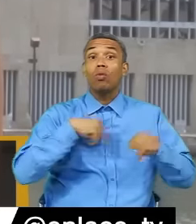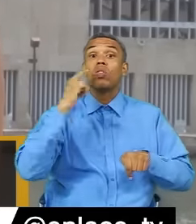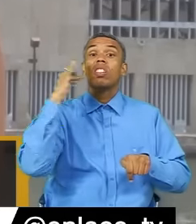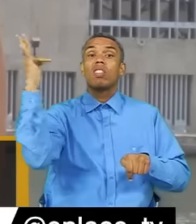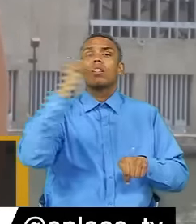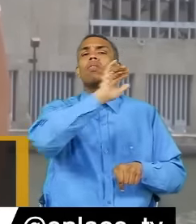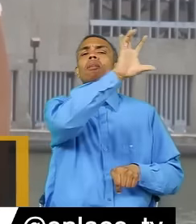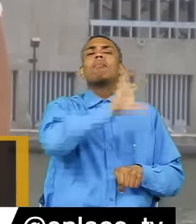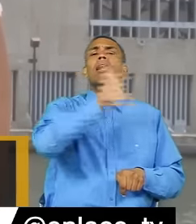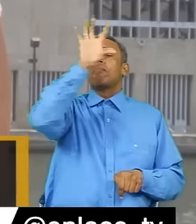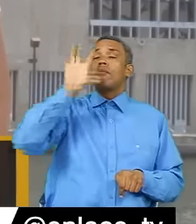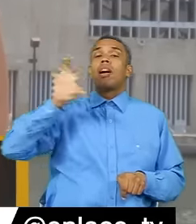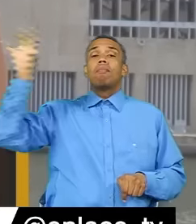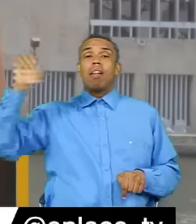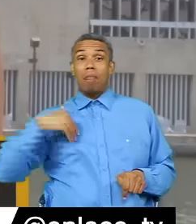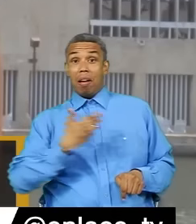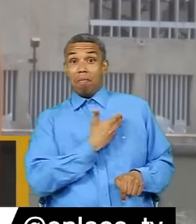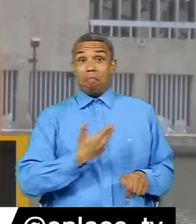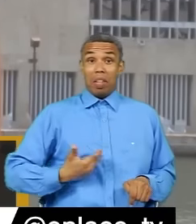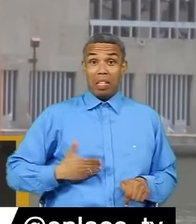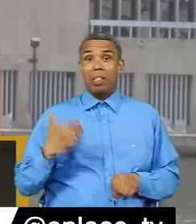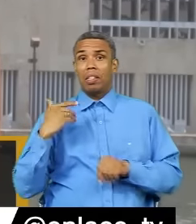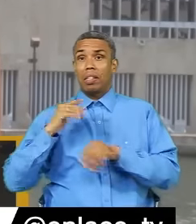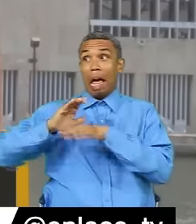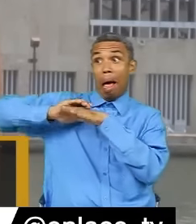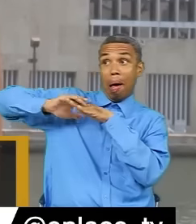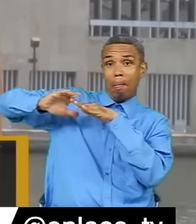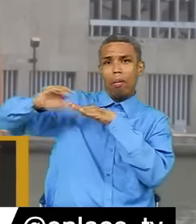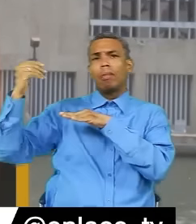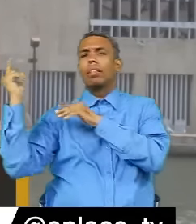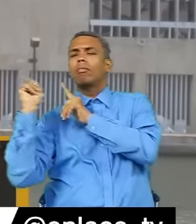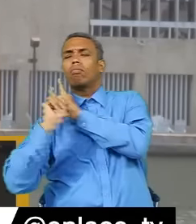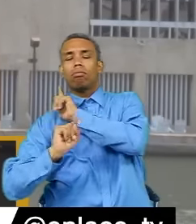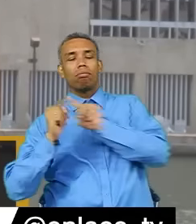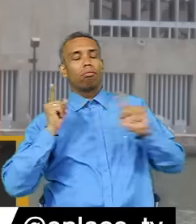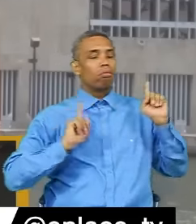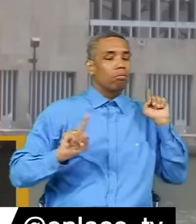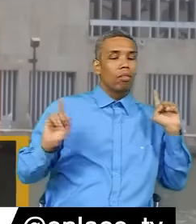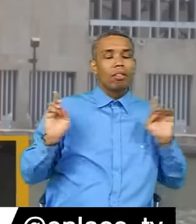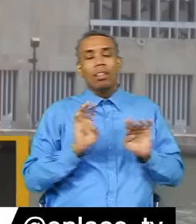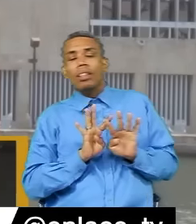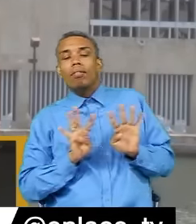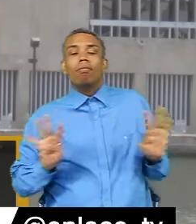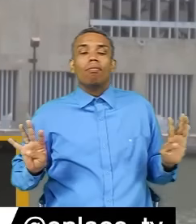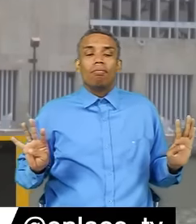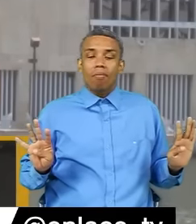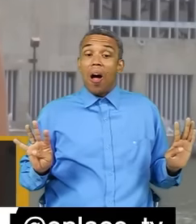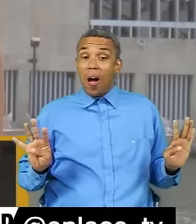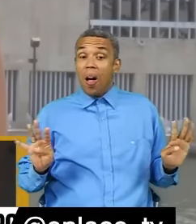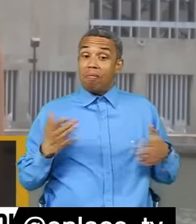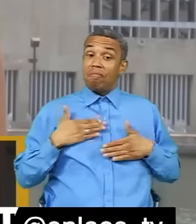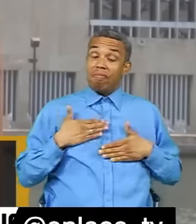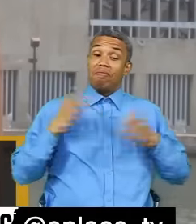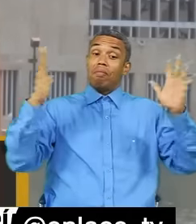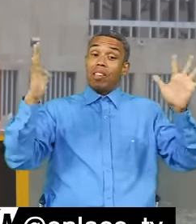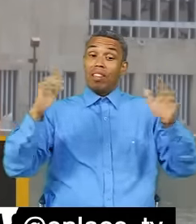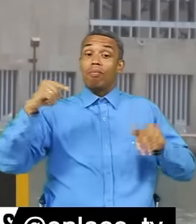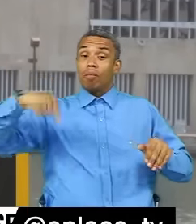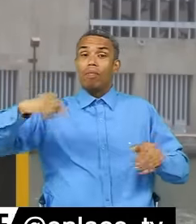ser testigos de este importante acuerdo entre el gobierno nacional y la guerrilla de las FARC, que le pondrá fin